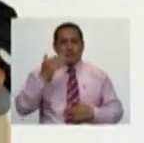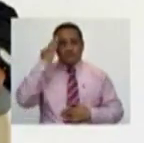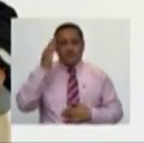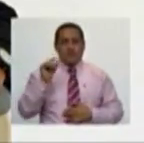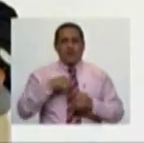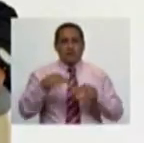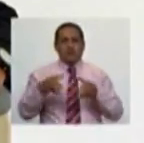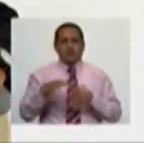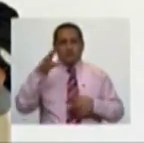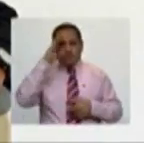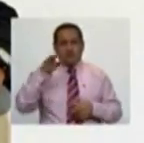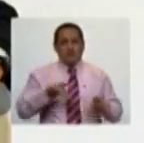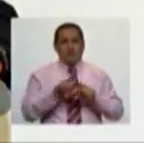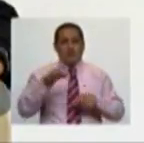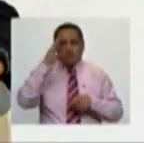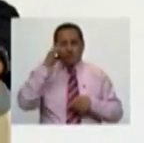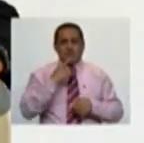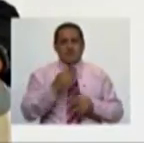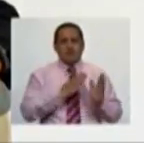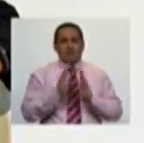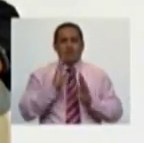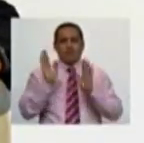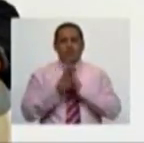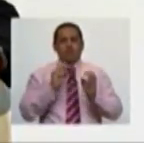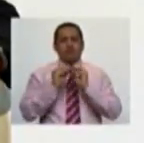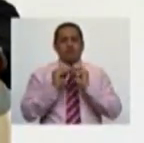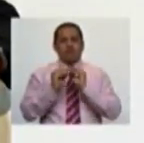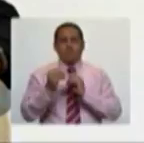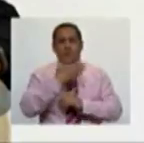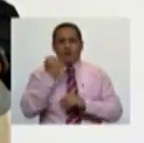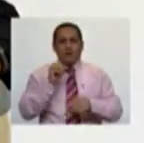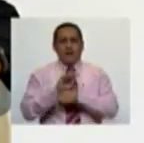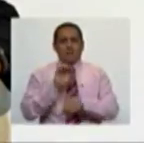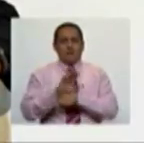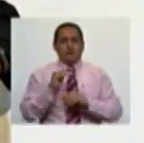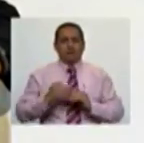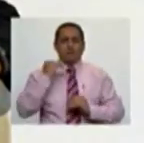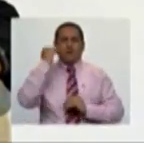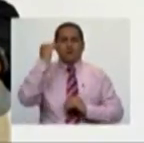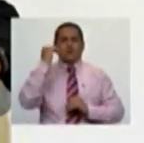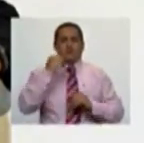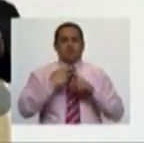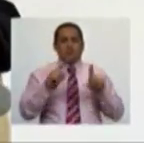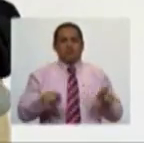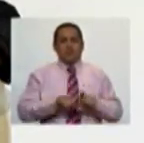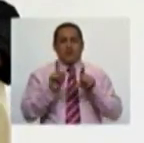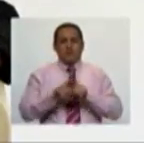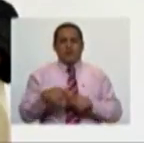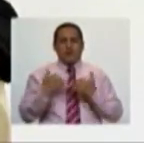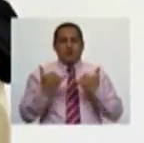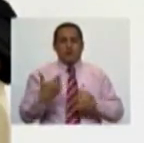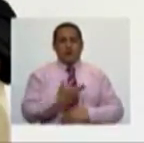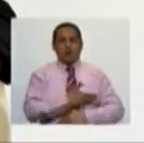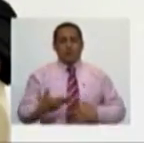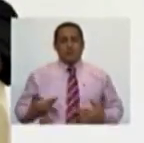trasladar lo que conoce hacia la policía. La policía está en proceso de mejorar, capacitar, superar. Pero mientras llegue